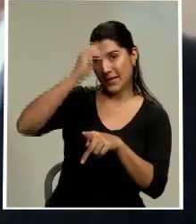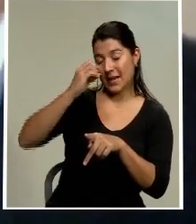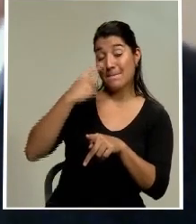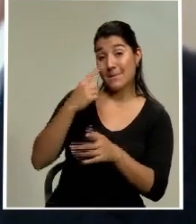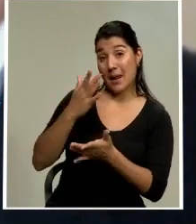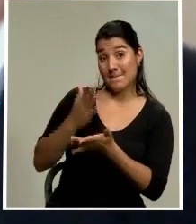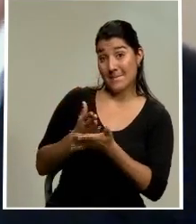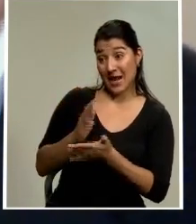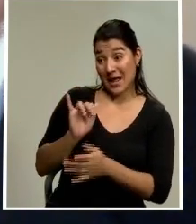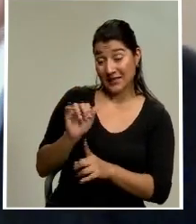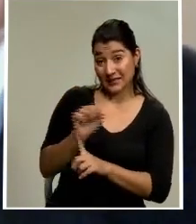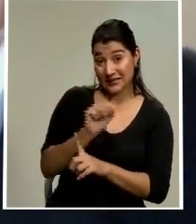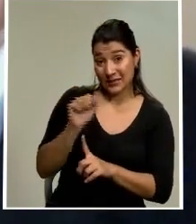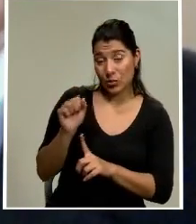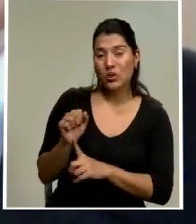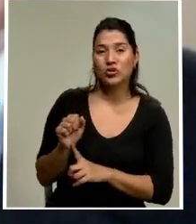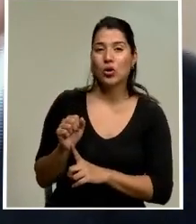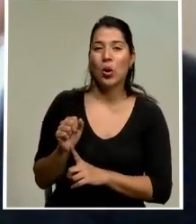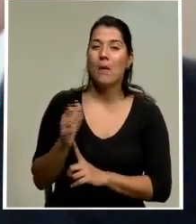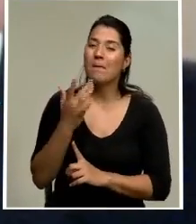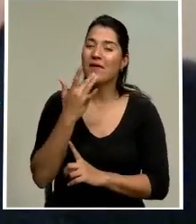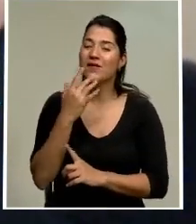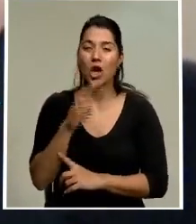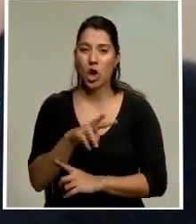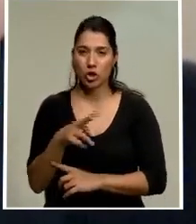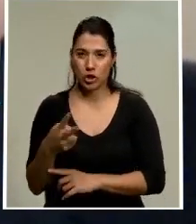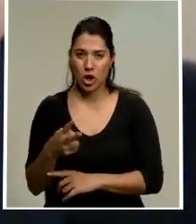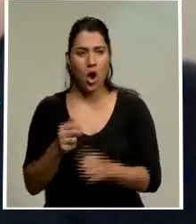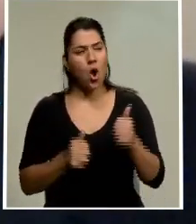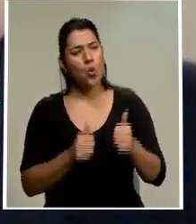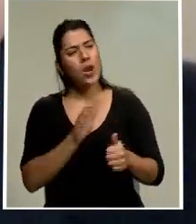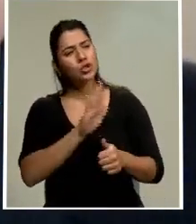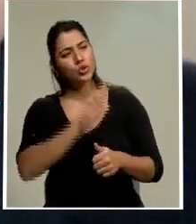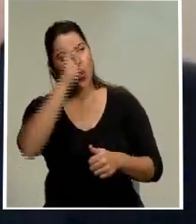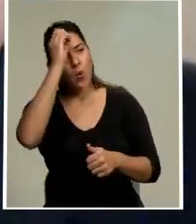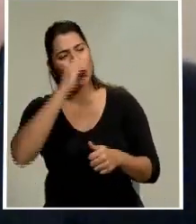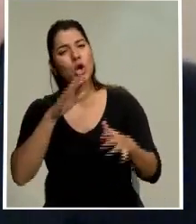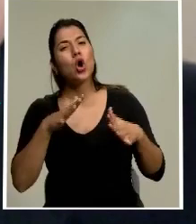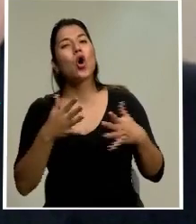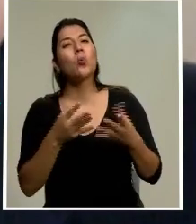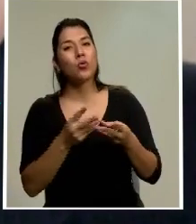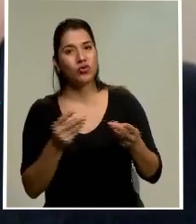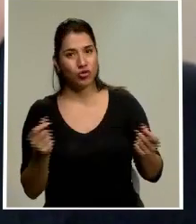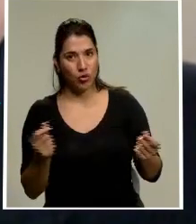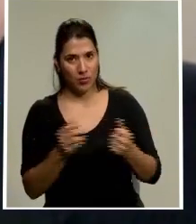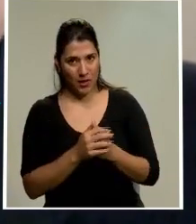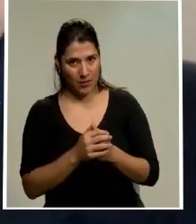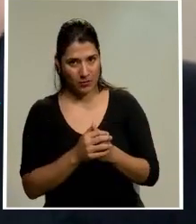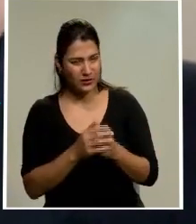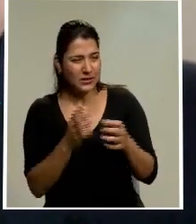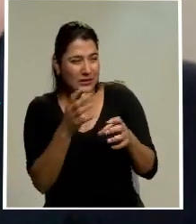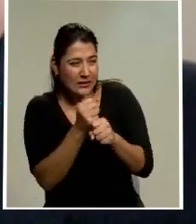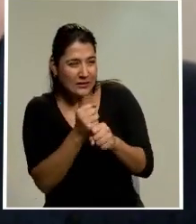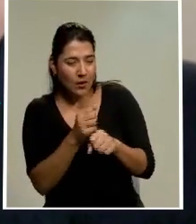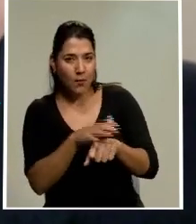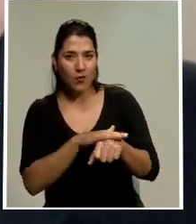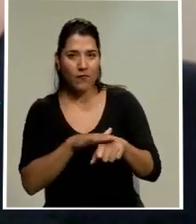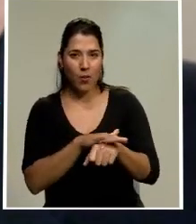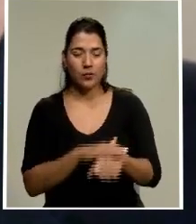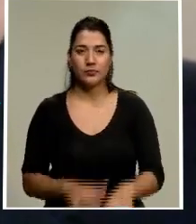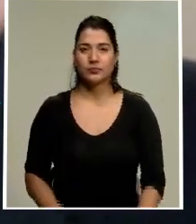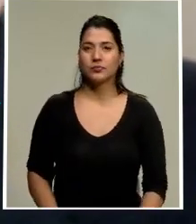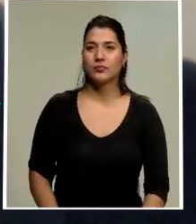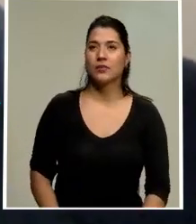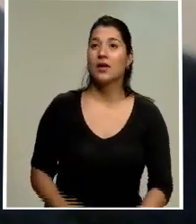tienen la tendencia contraria. ¿Cuál es su posición? ¿Cómo resolvemos esto? Capacidad de síntesis, le pido.